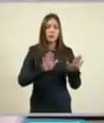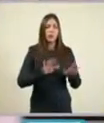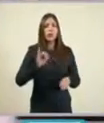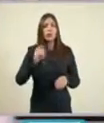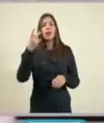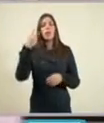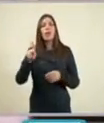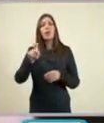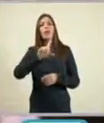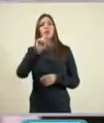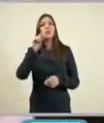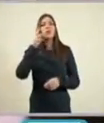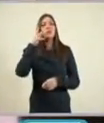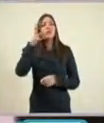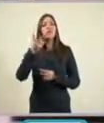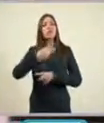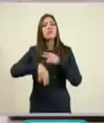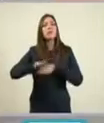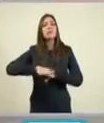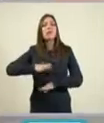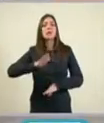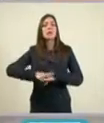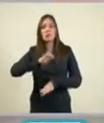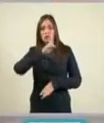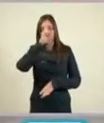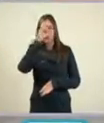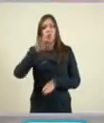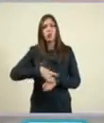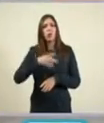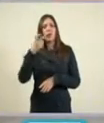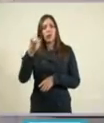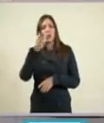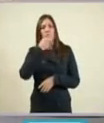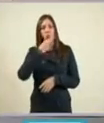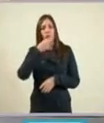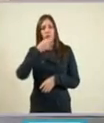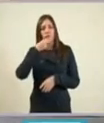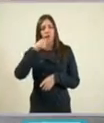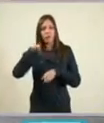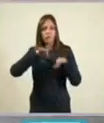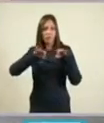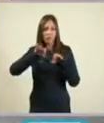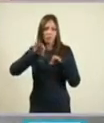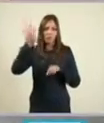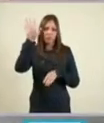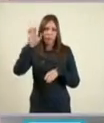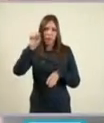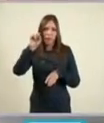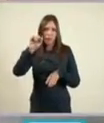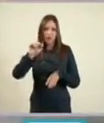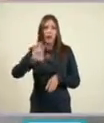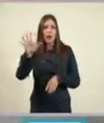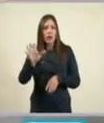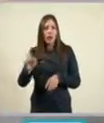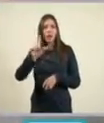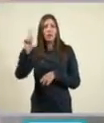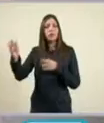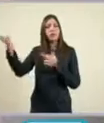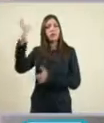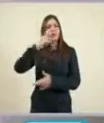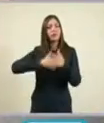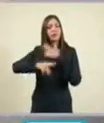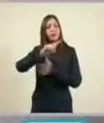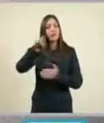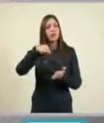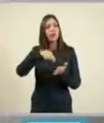más violencia. Entonces justamente este médico infectólogo regresó a su ciudad natal, Chicago, a mediados de los 90s y se topó con una